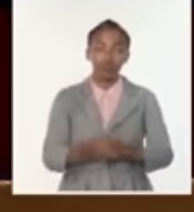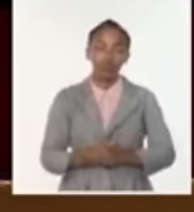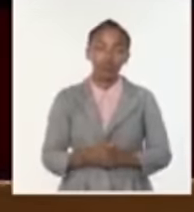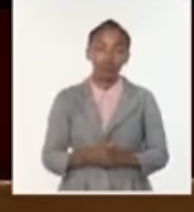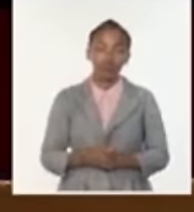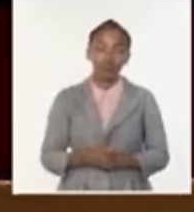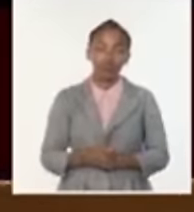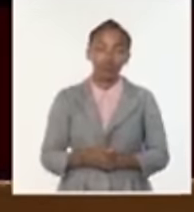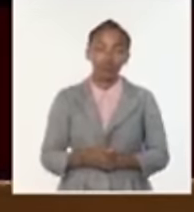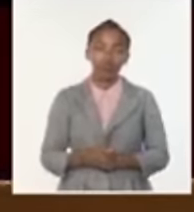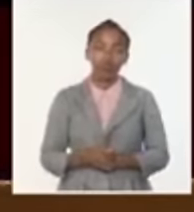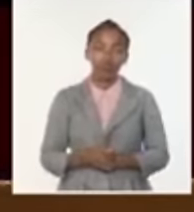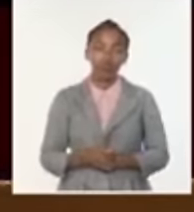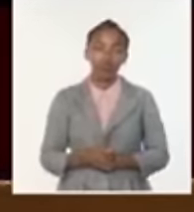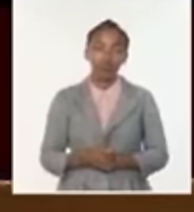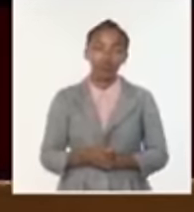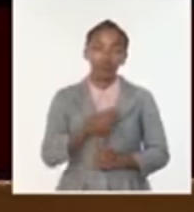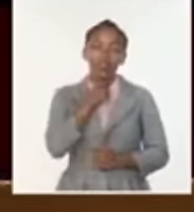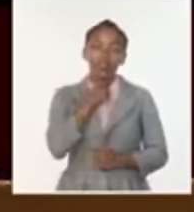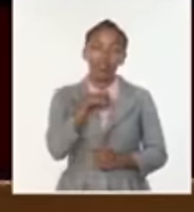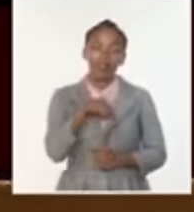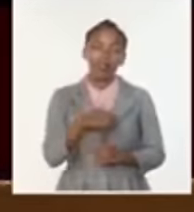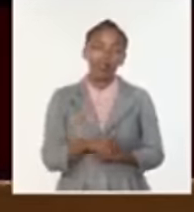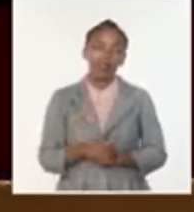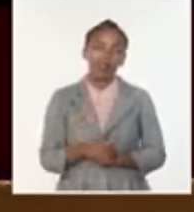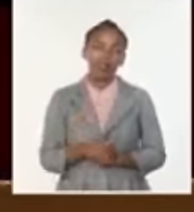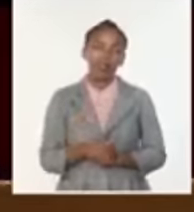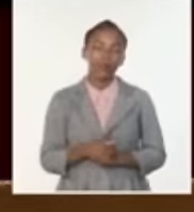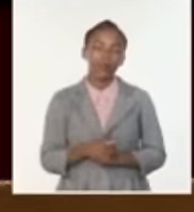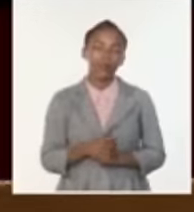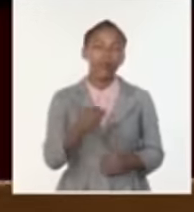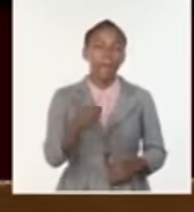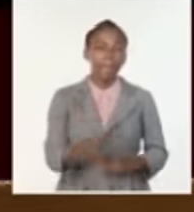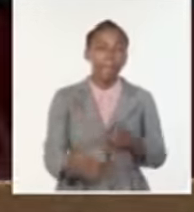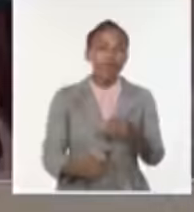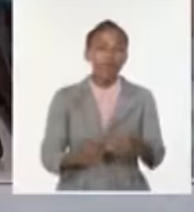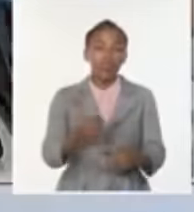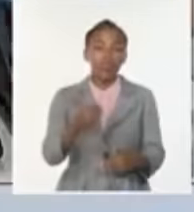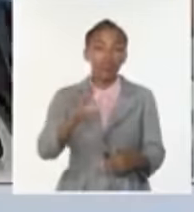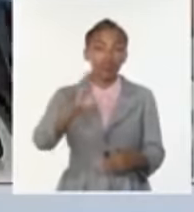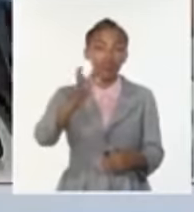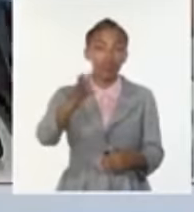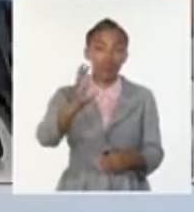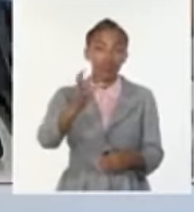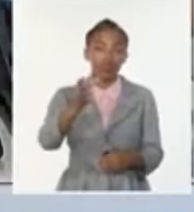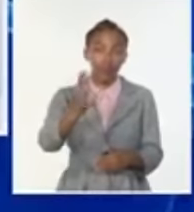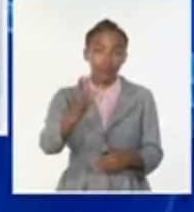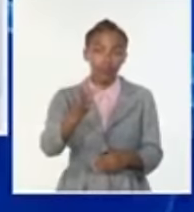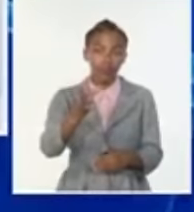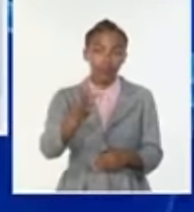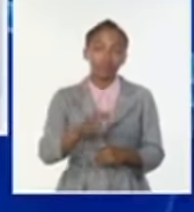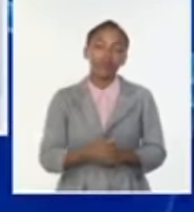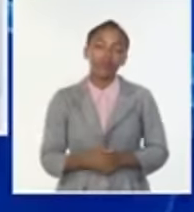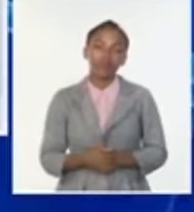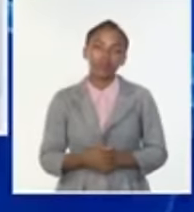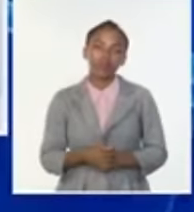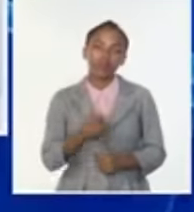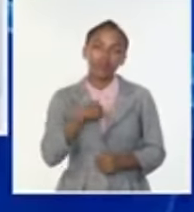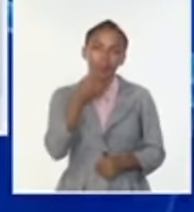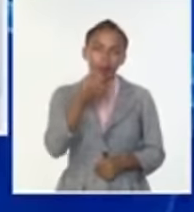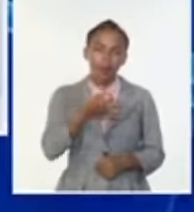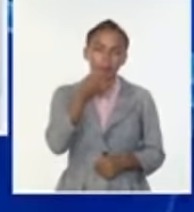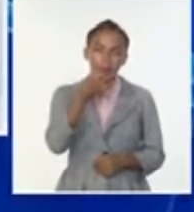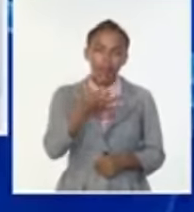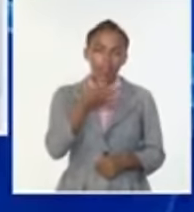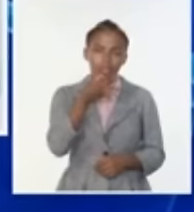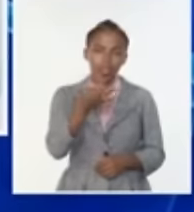Lo antes expuesto incide en el proceso de bancarización. Voy a hablar un poco sobre ello.